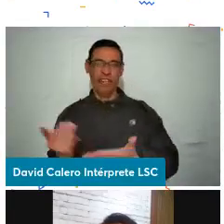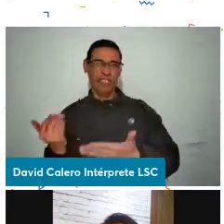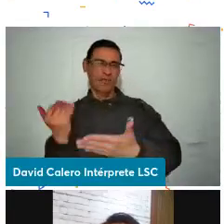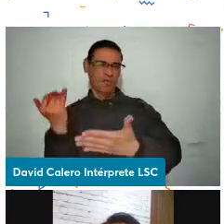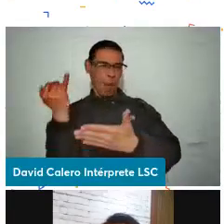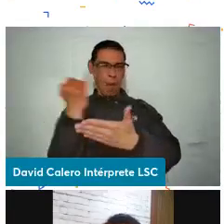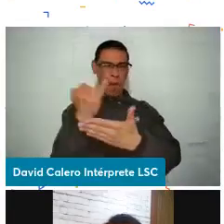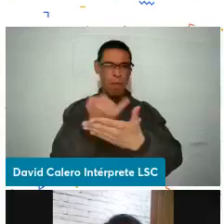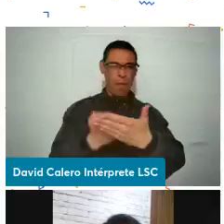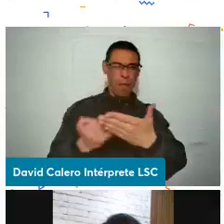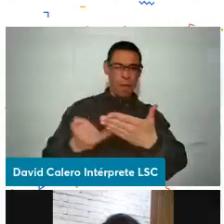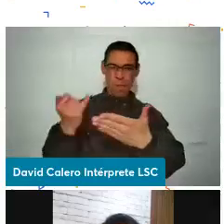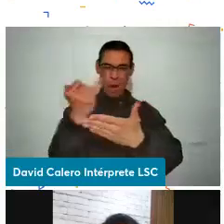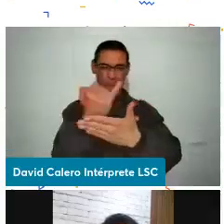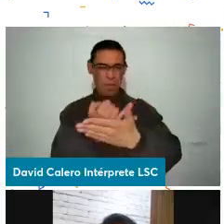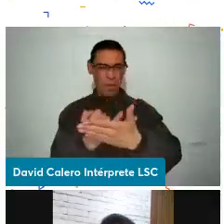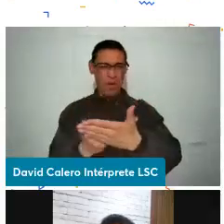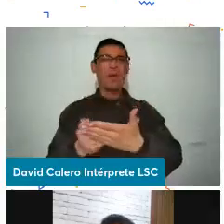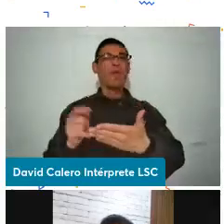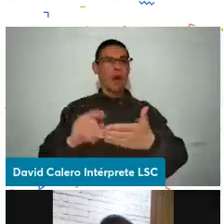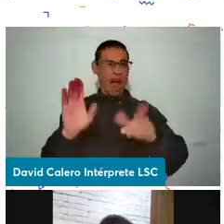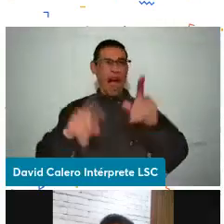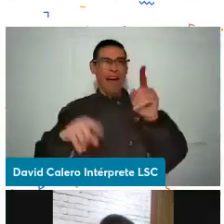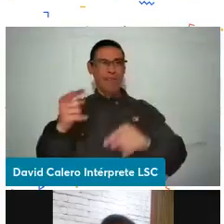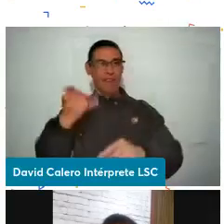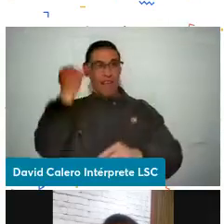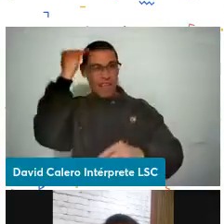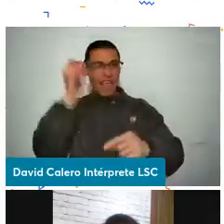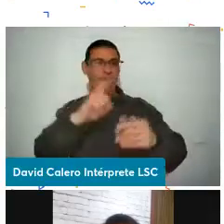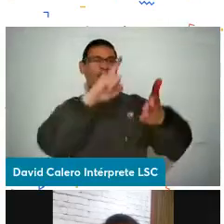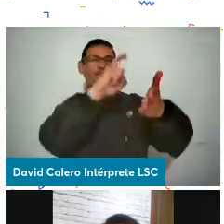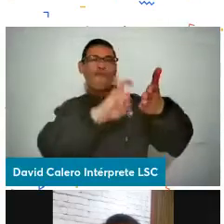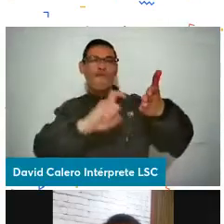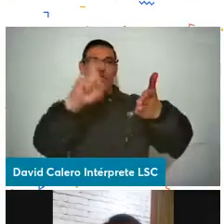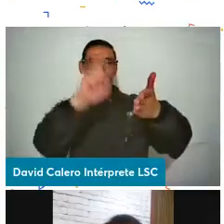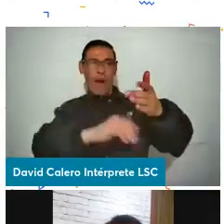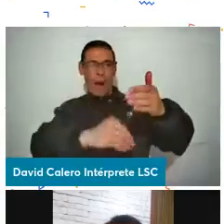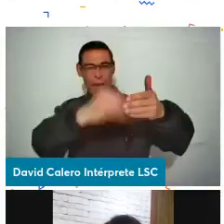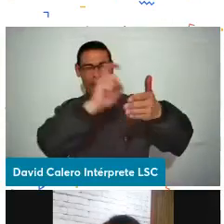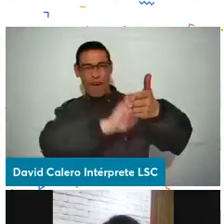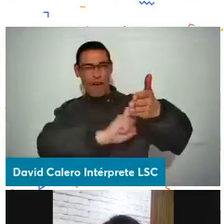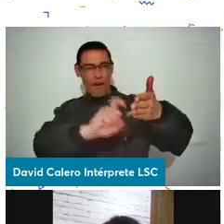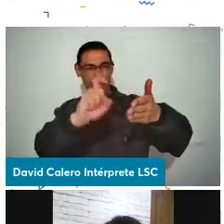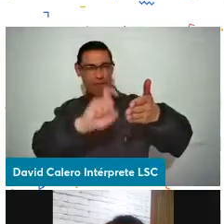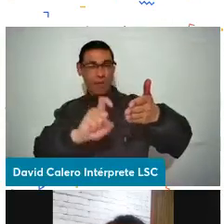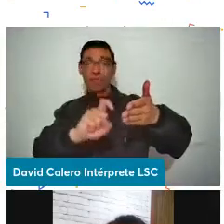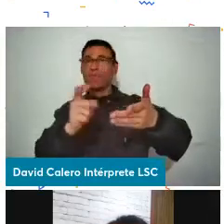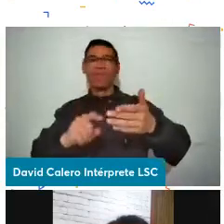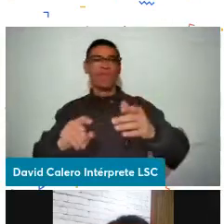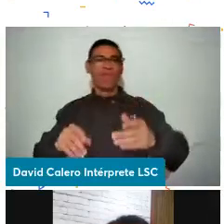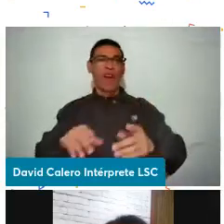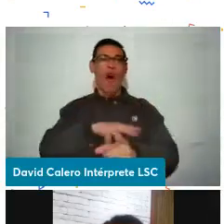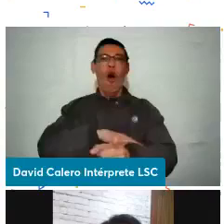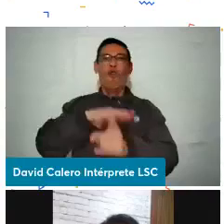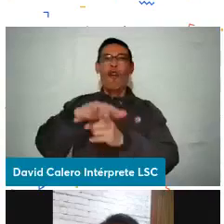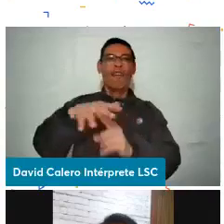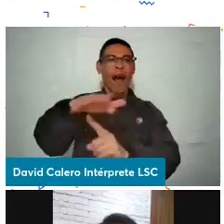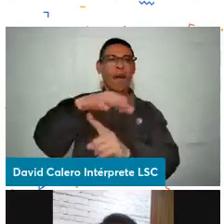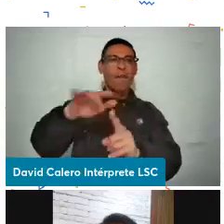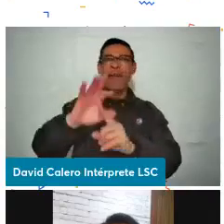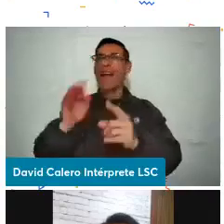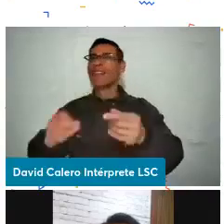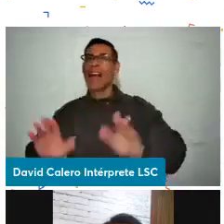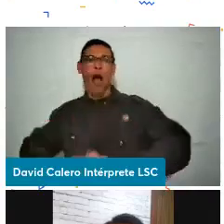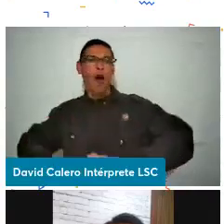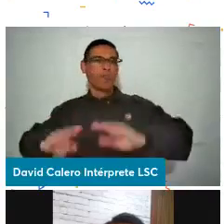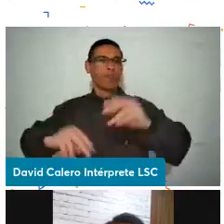incluso hasta grafitis han creado, pero pues no afecta a nuestro entorno y no dañamos las instalaciones, ¿no?